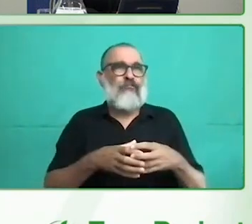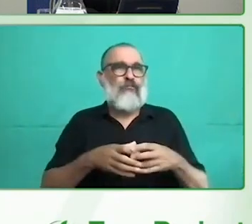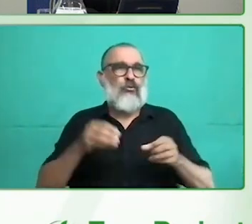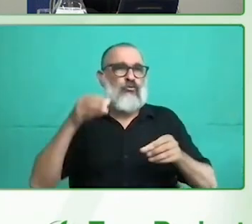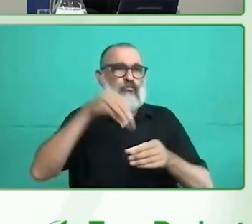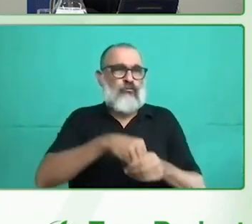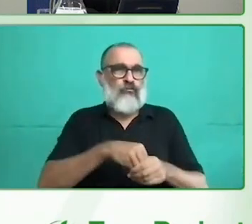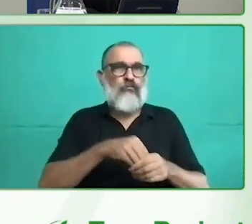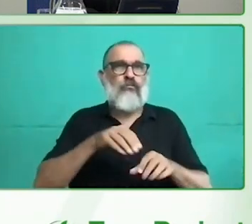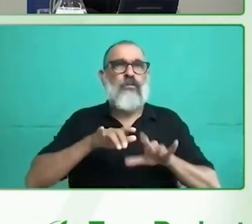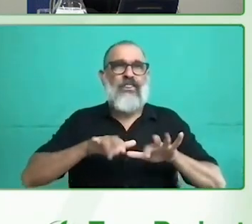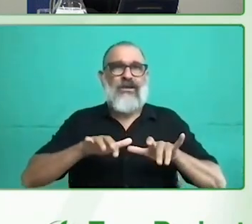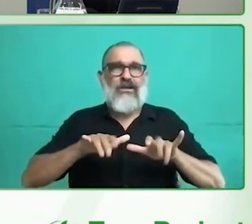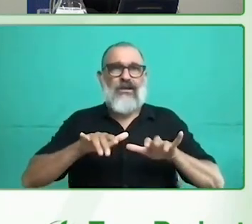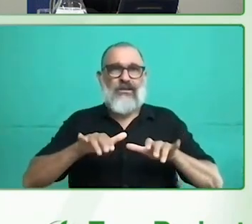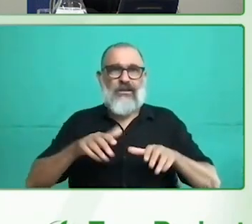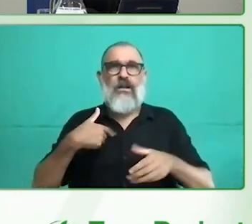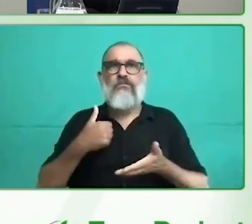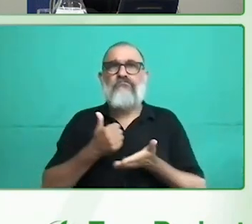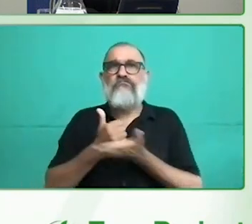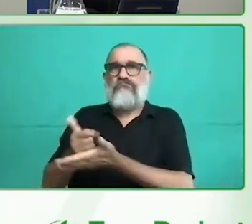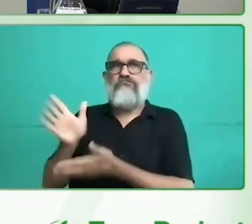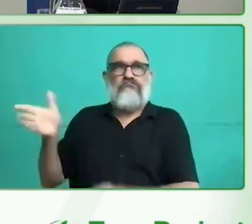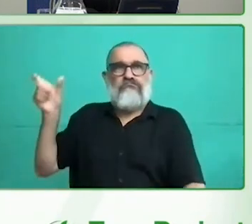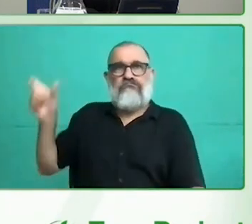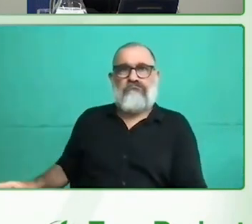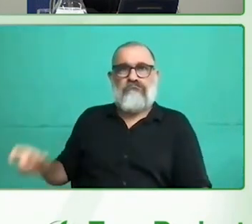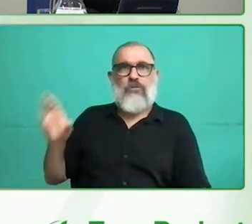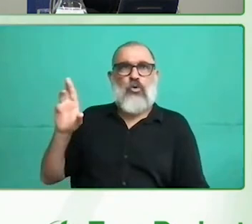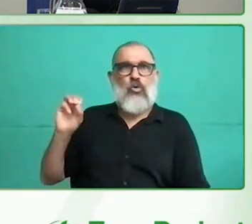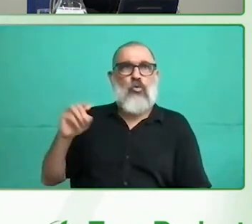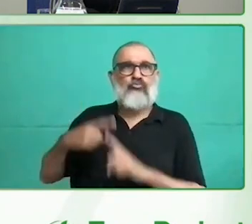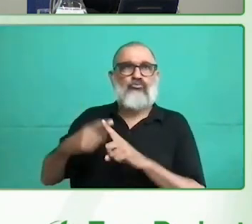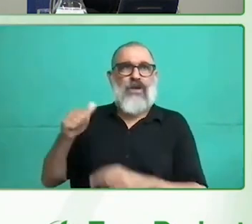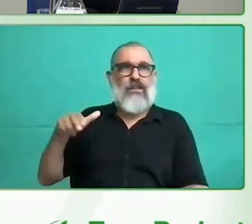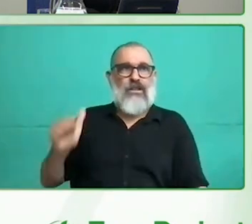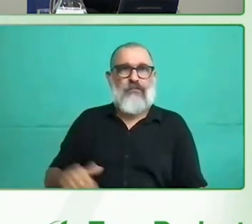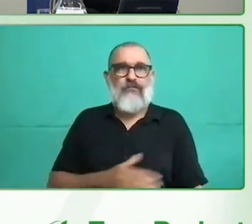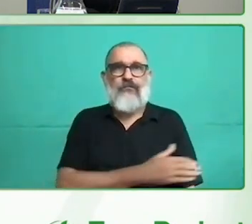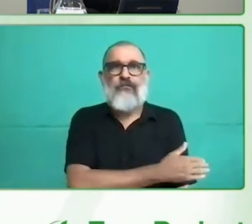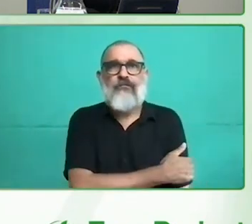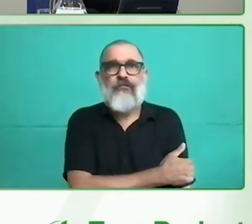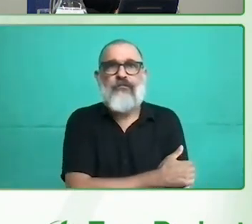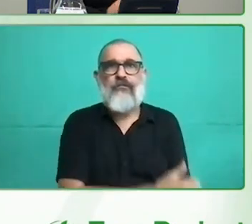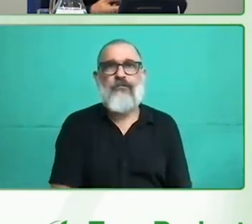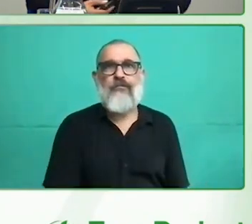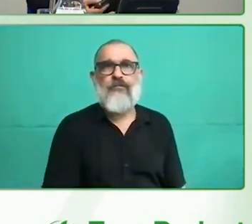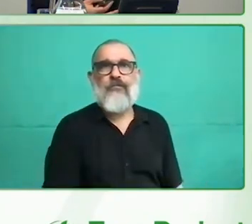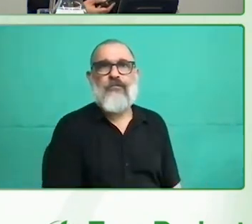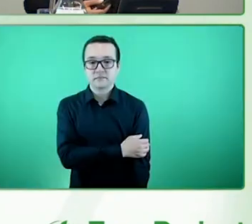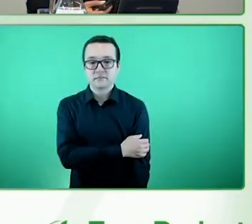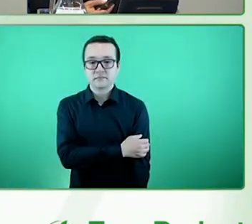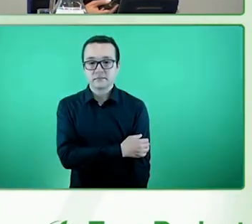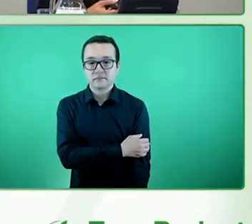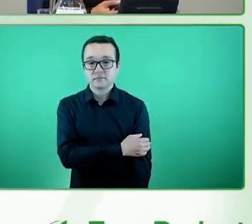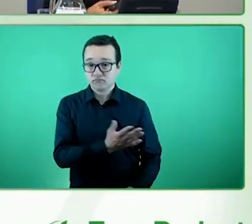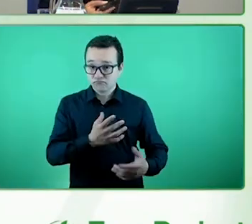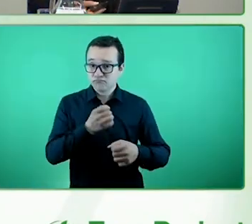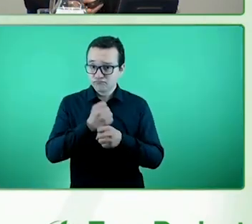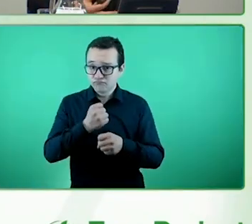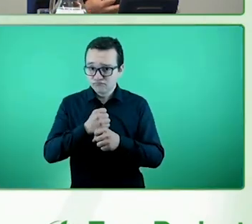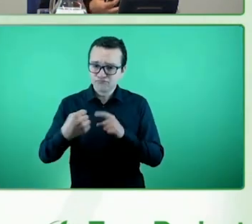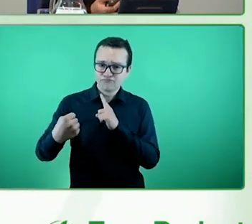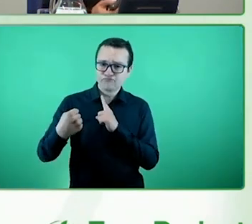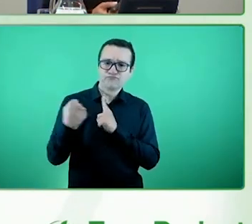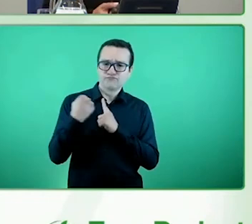porque hacer el trabajo de inclusión digital es un trabajo con muchos desafíos, y todo lo que, cuando me